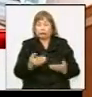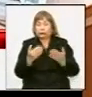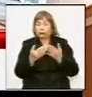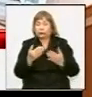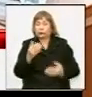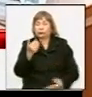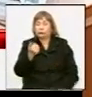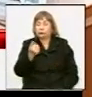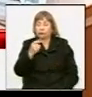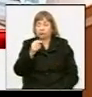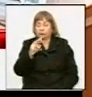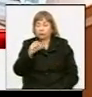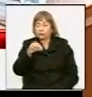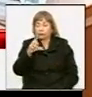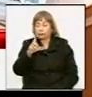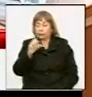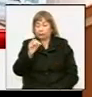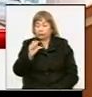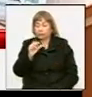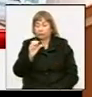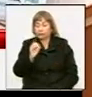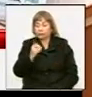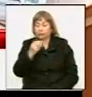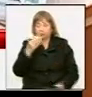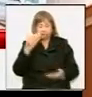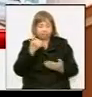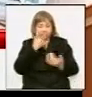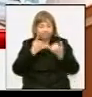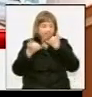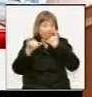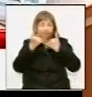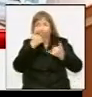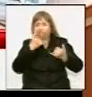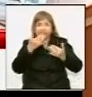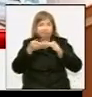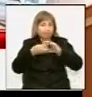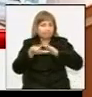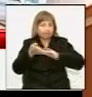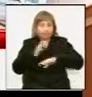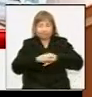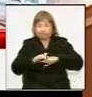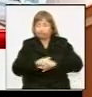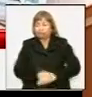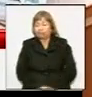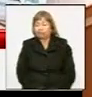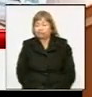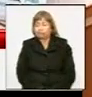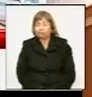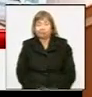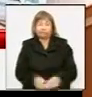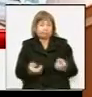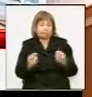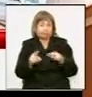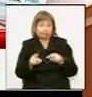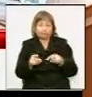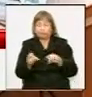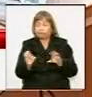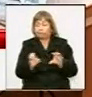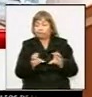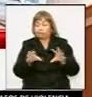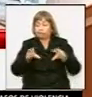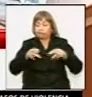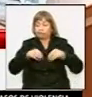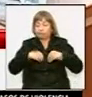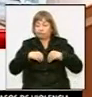por el Colegio de Arqueólogos, que se estaban suscitando estos actos de corrupción. ¿Cuándo recién hace que